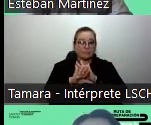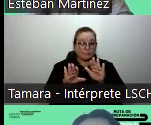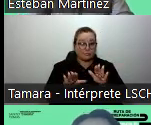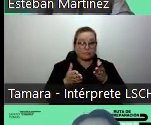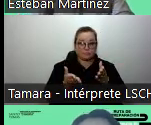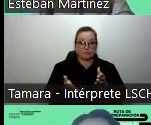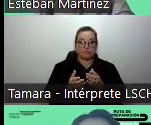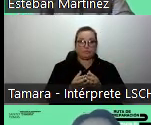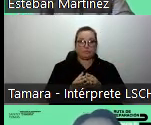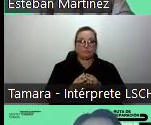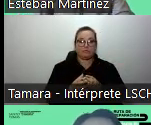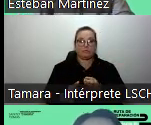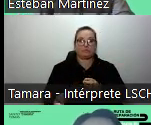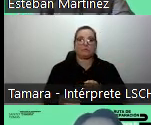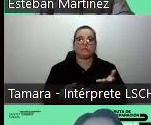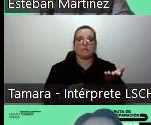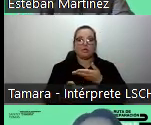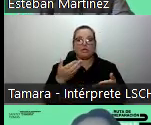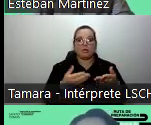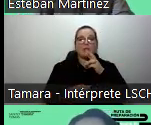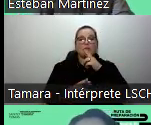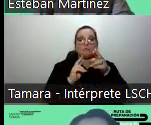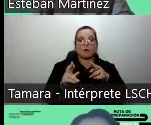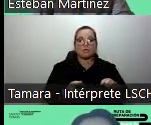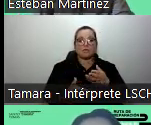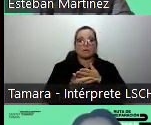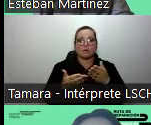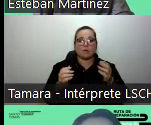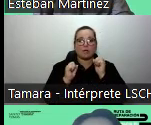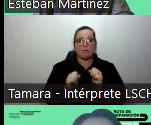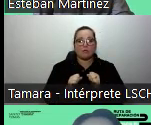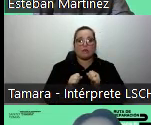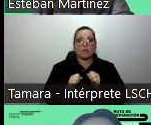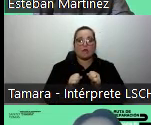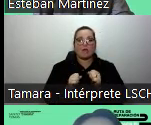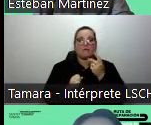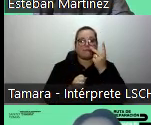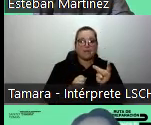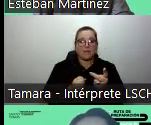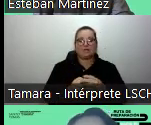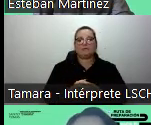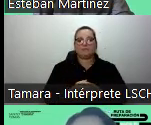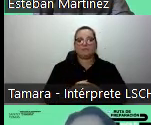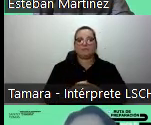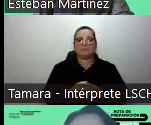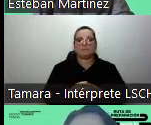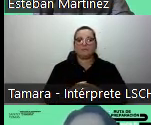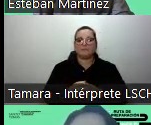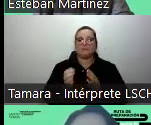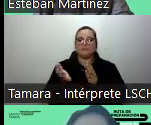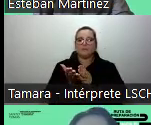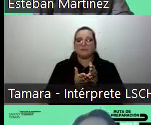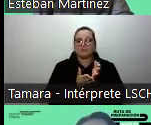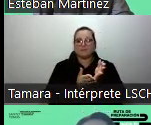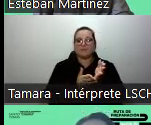finalizar compartimos un momento los resultados para que puedan verlos y damos comienzo y